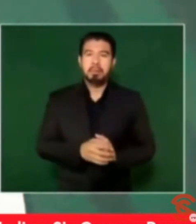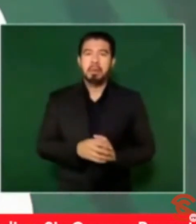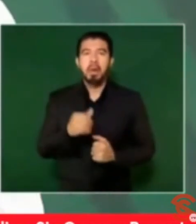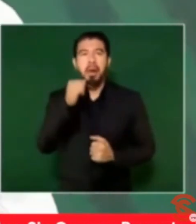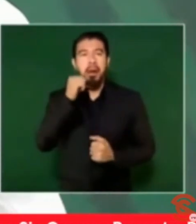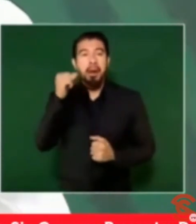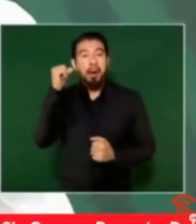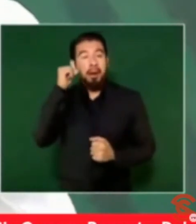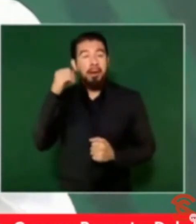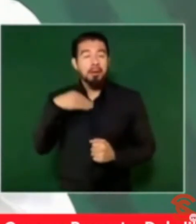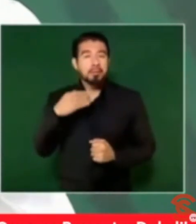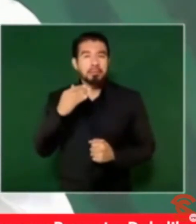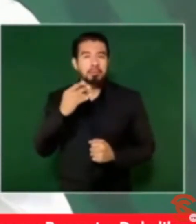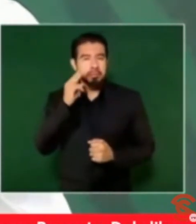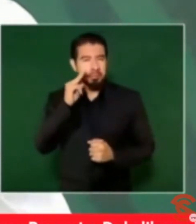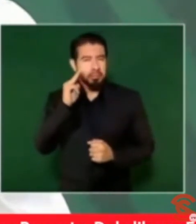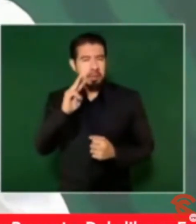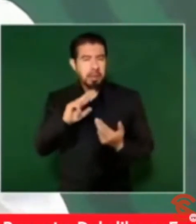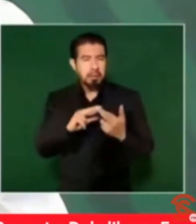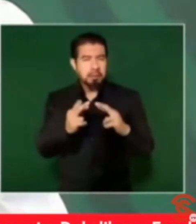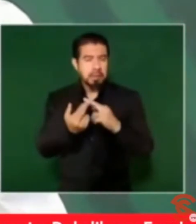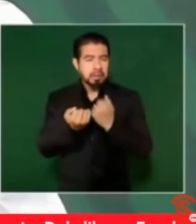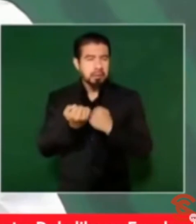en las redes.